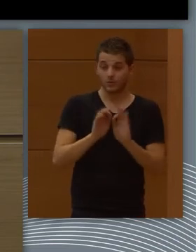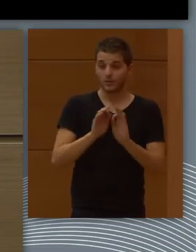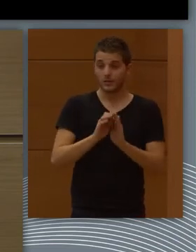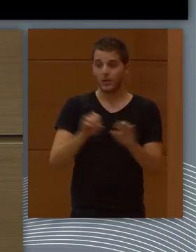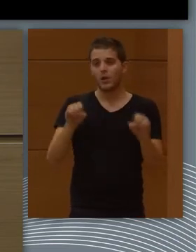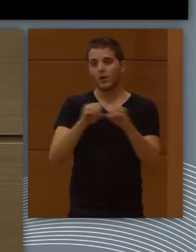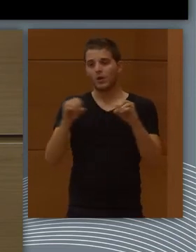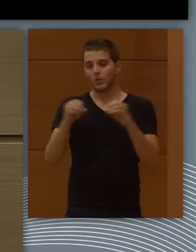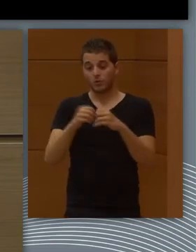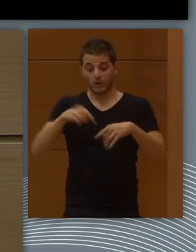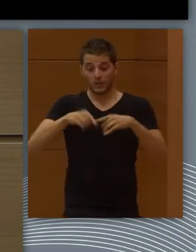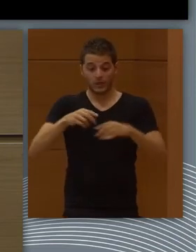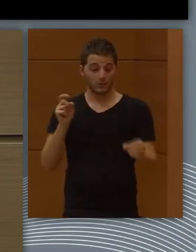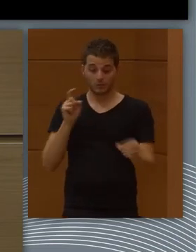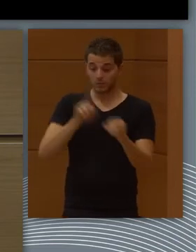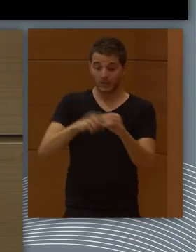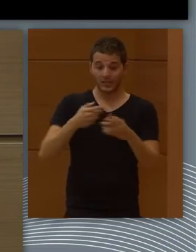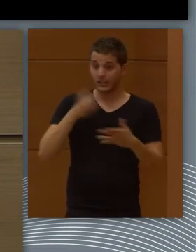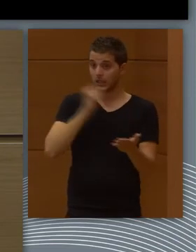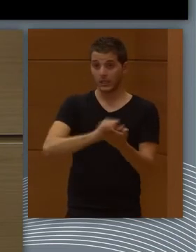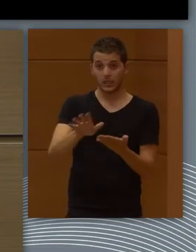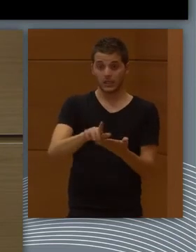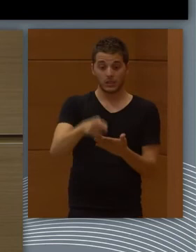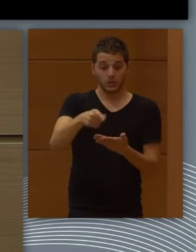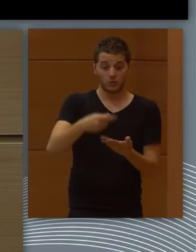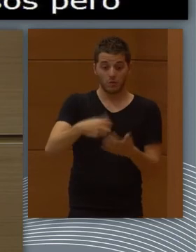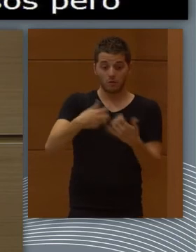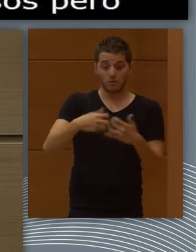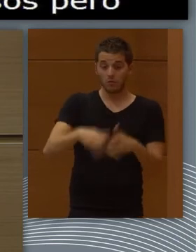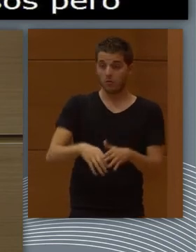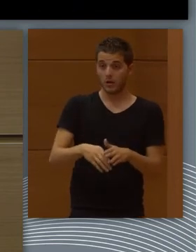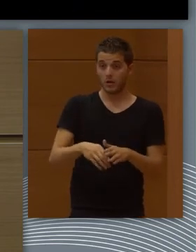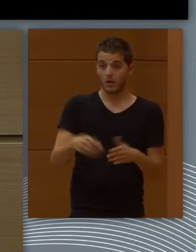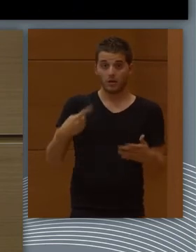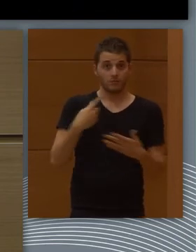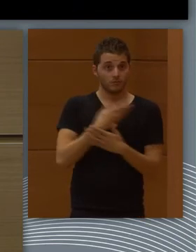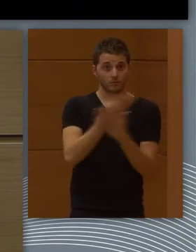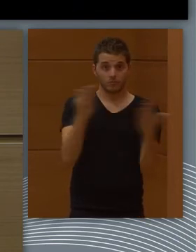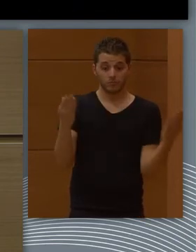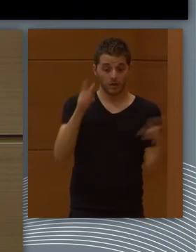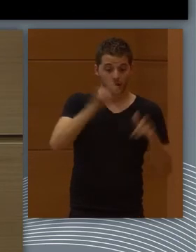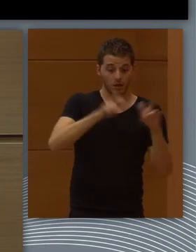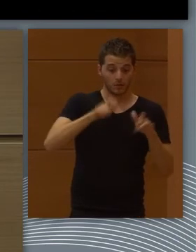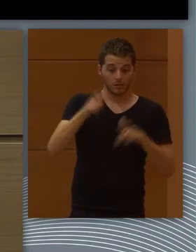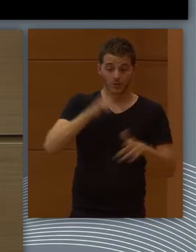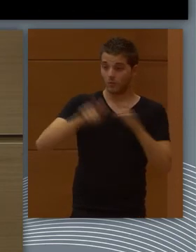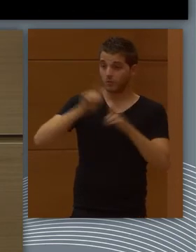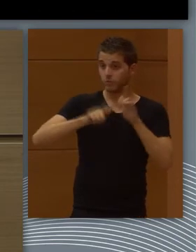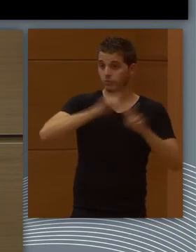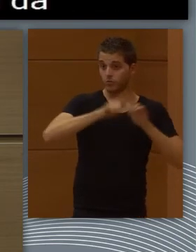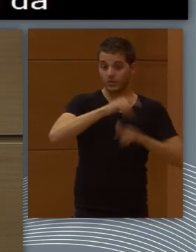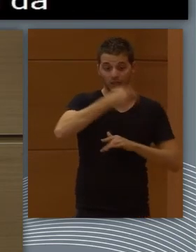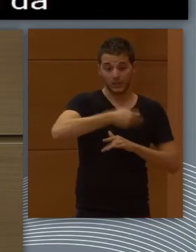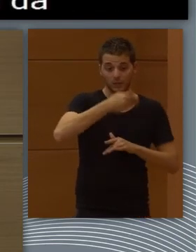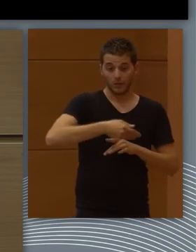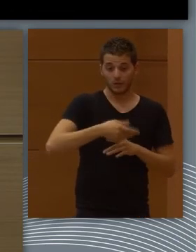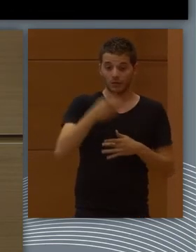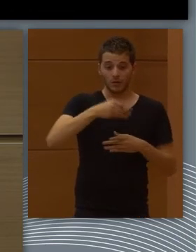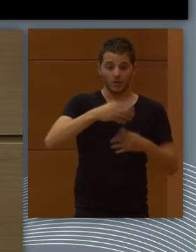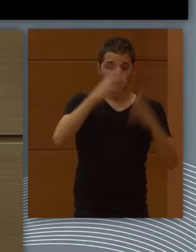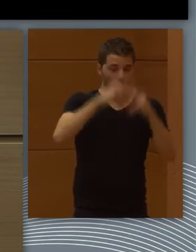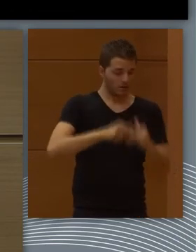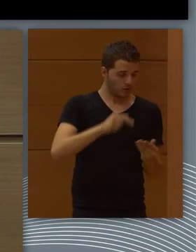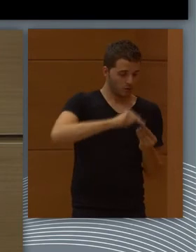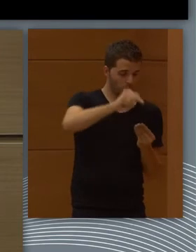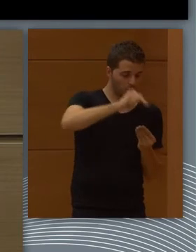Transit es totalmente gratuito y ya te da una funcionalidad de cara a los viajeros fundamental, que es calcular rutas,